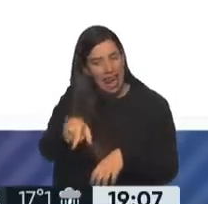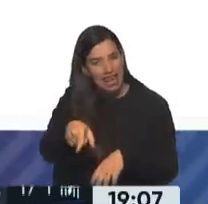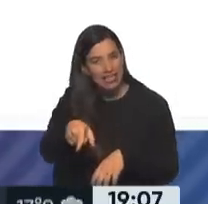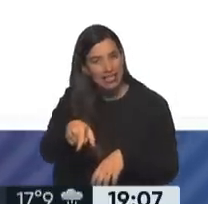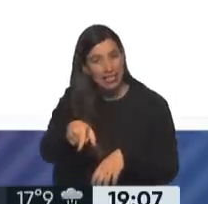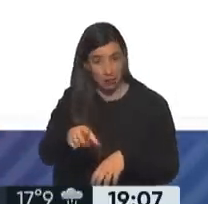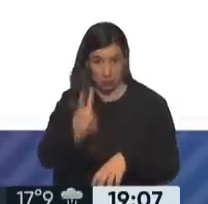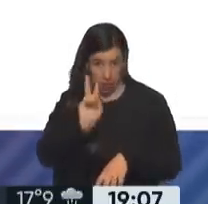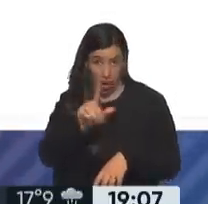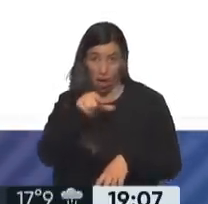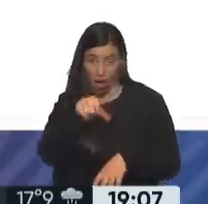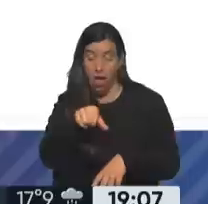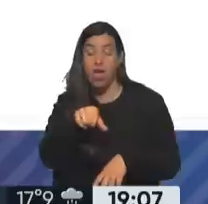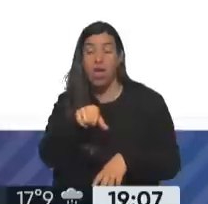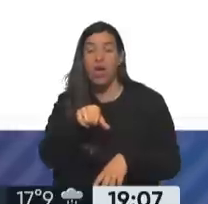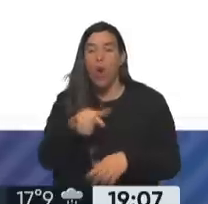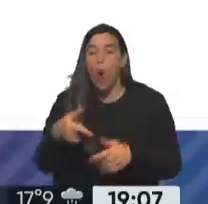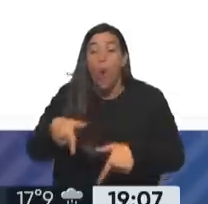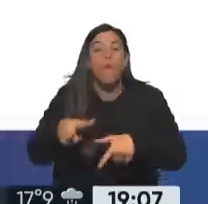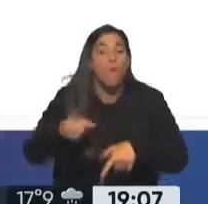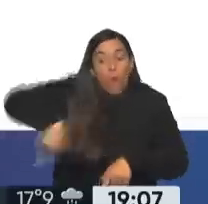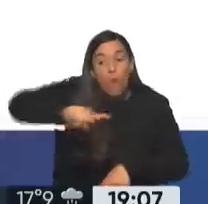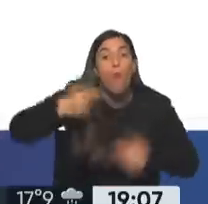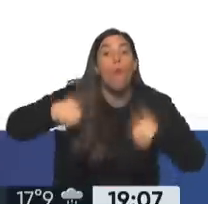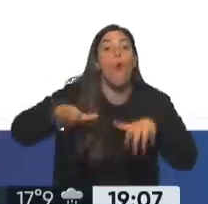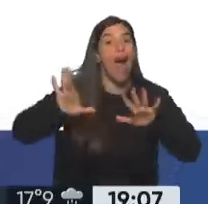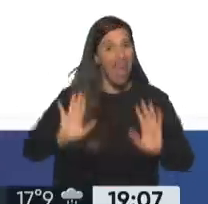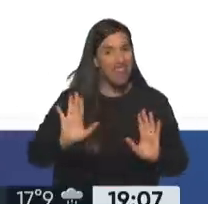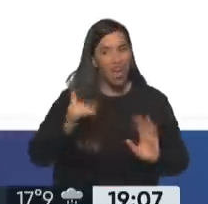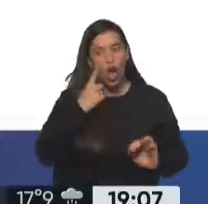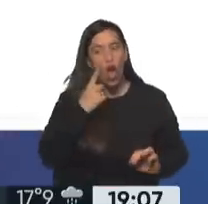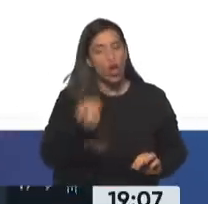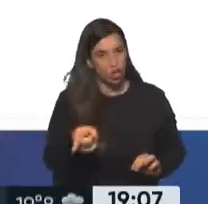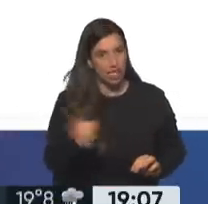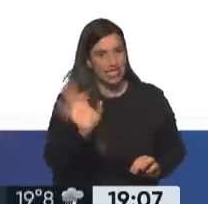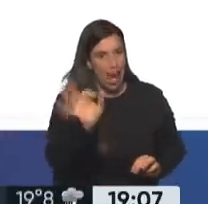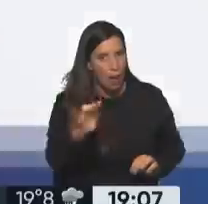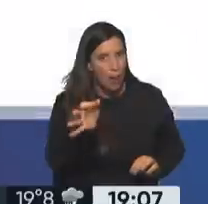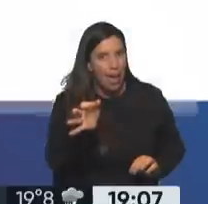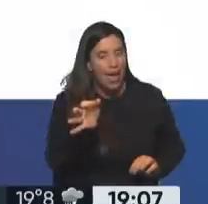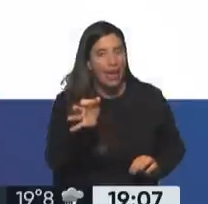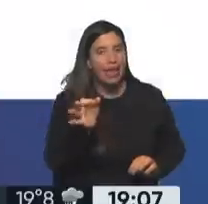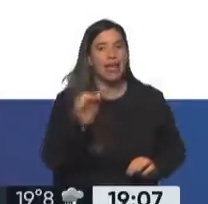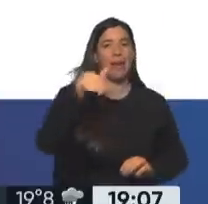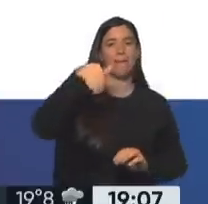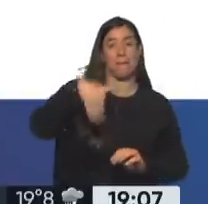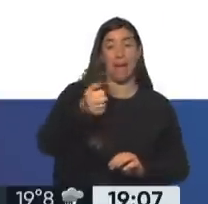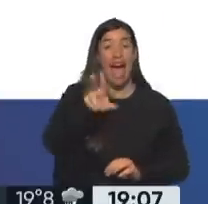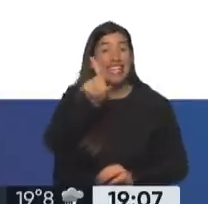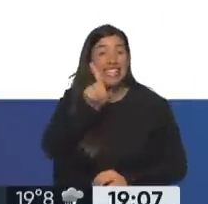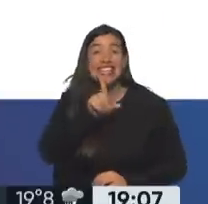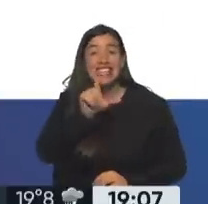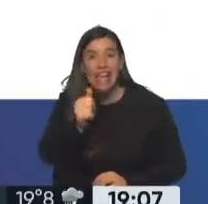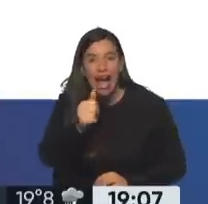¿escuchaste?, con la posibilidad de que tengan conocimiento de que Rita habría muerto. Y